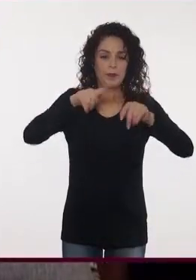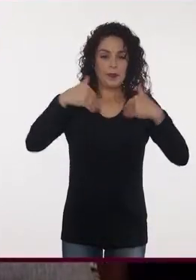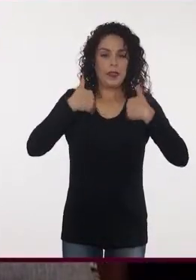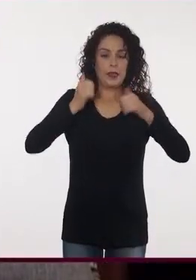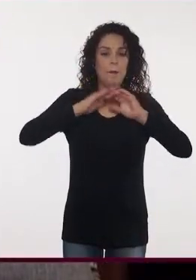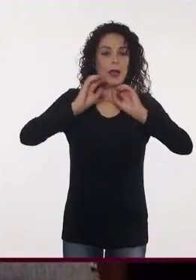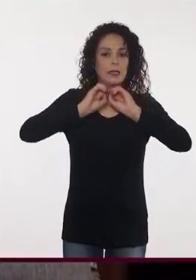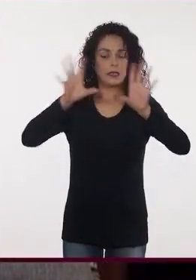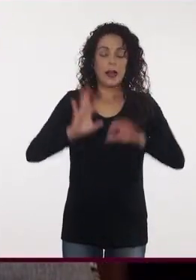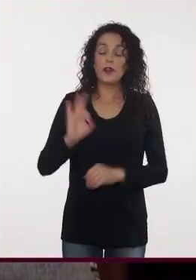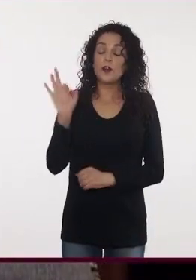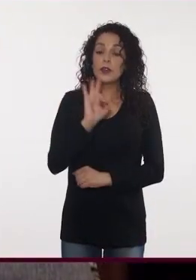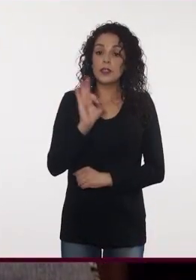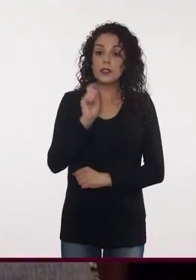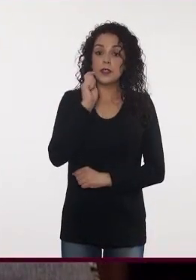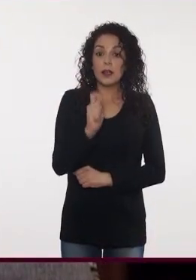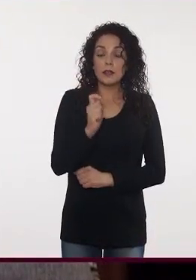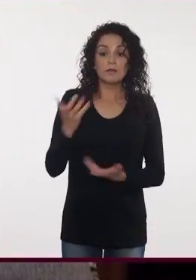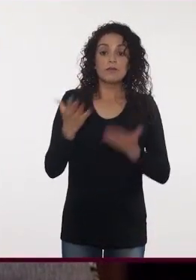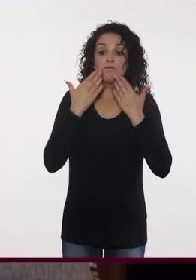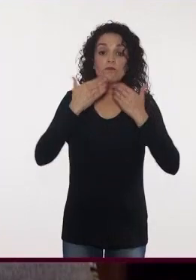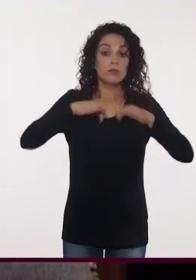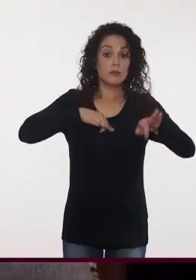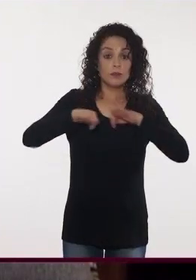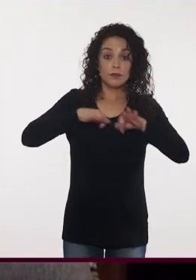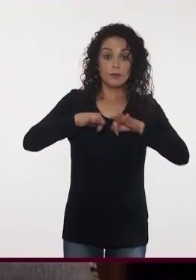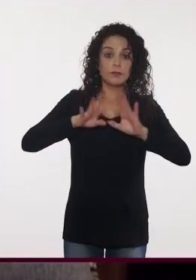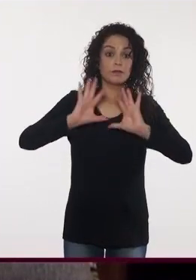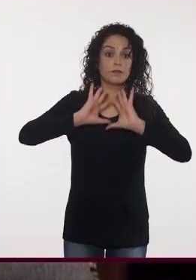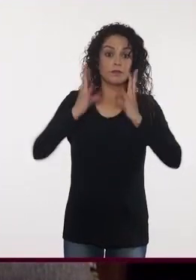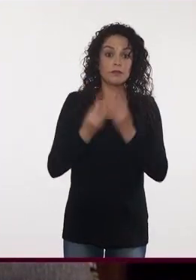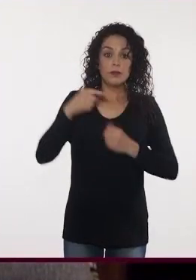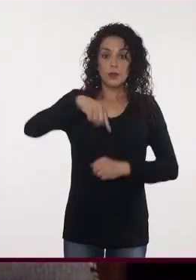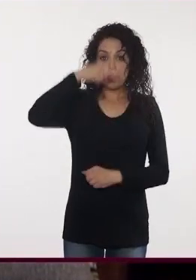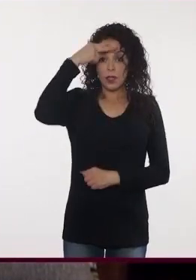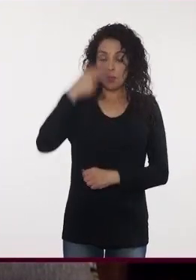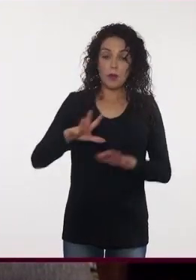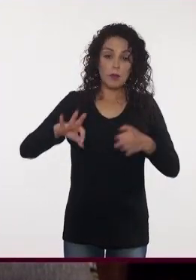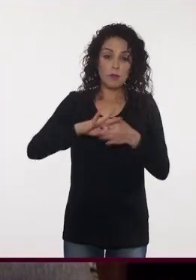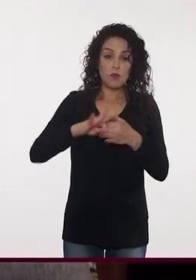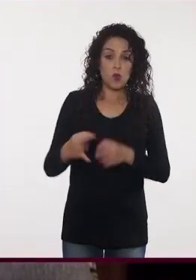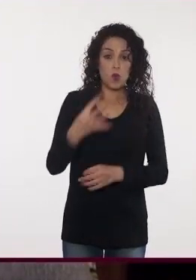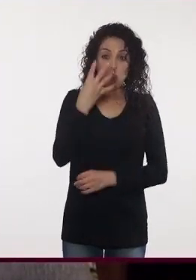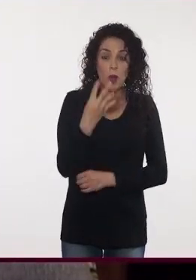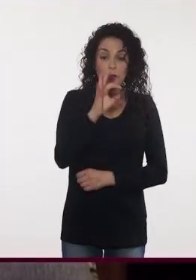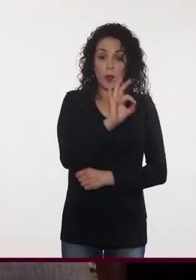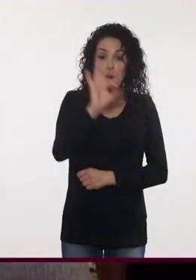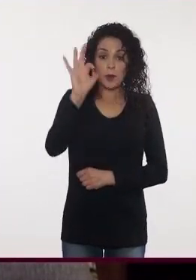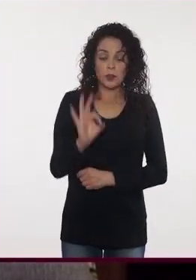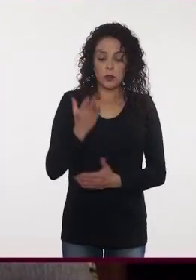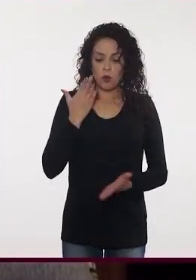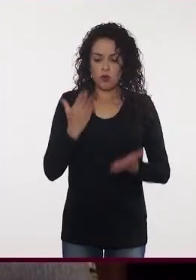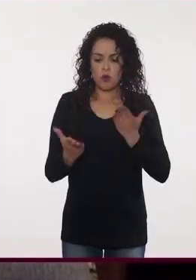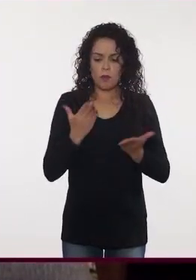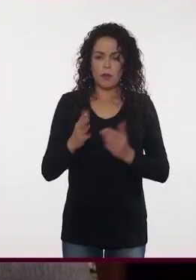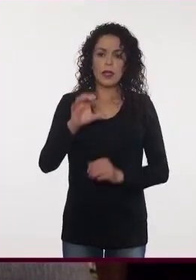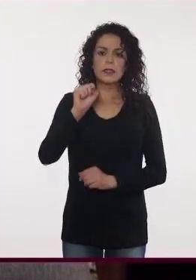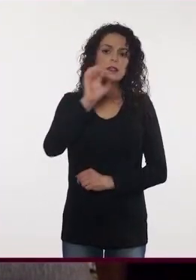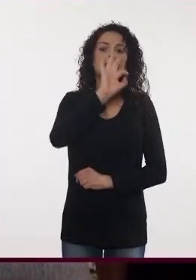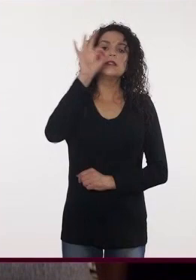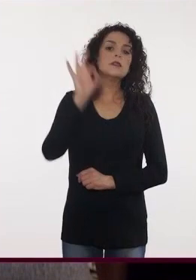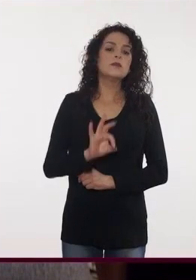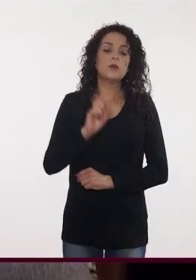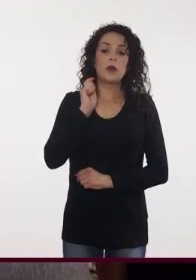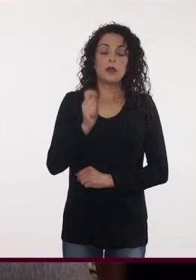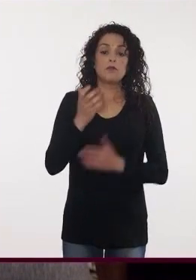si consideramos que la tasa de desempleo total en nuestro país es del 4% comparado con el 60%